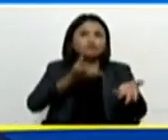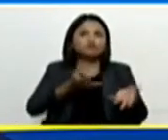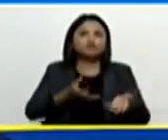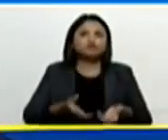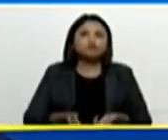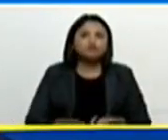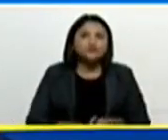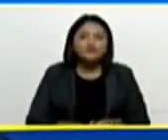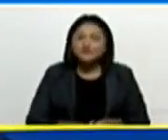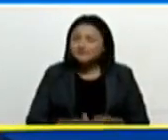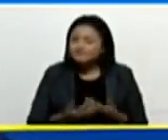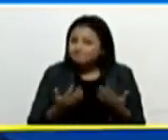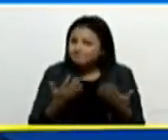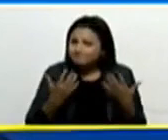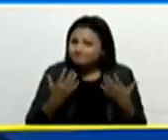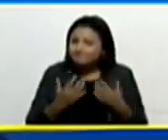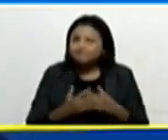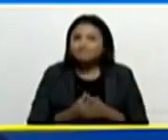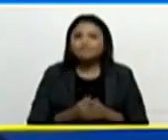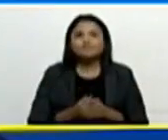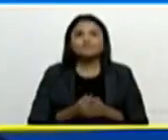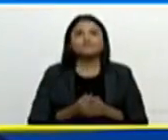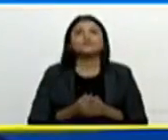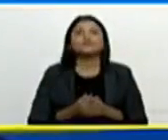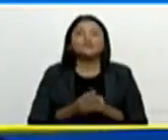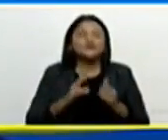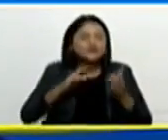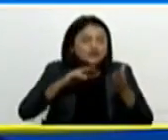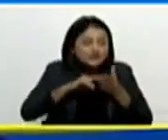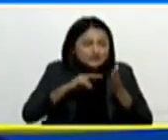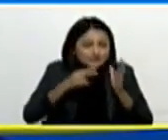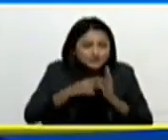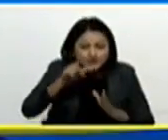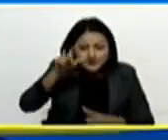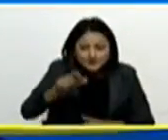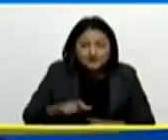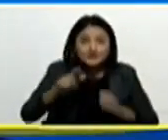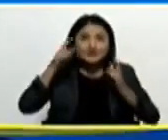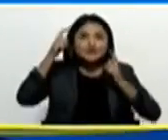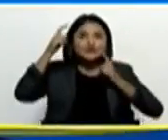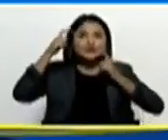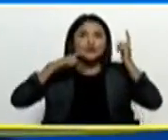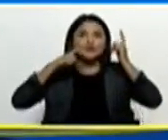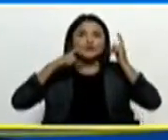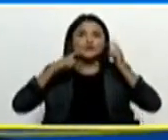lo que ha significado y significa Chávez.